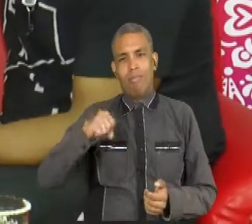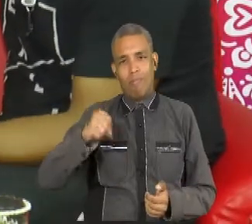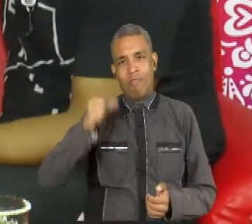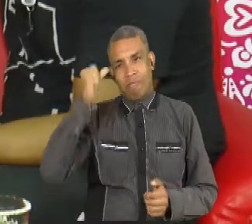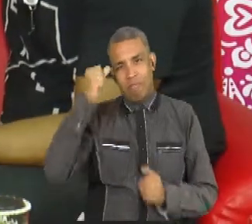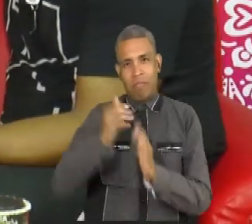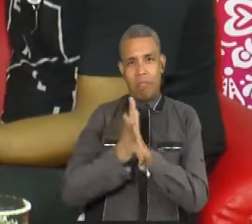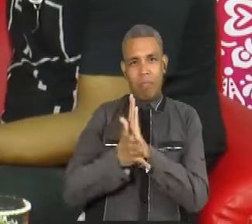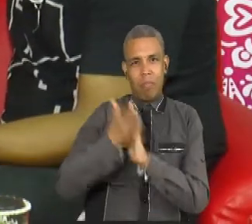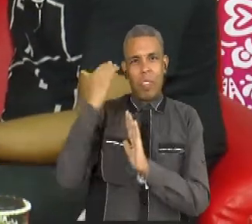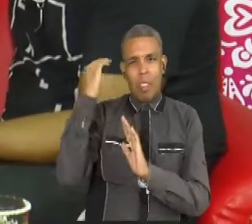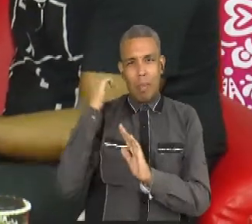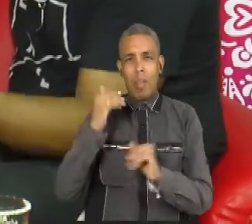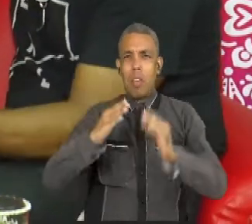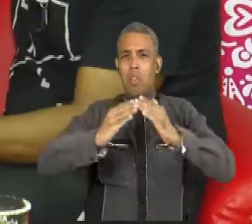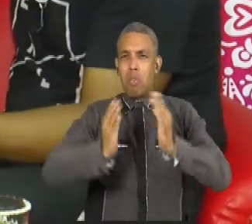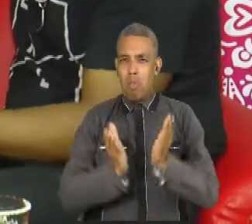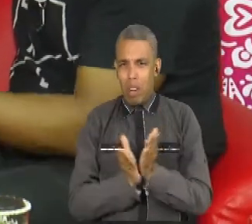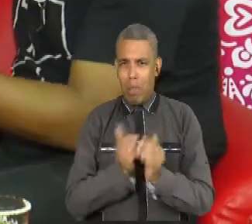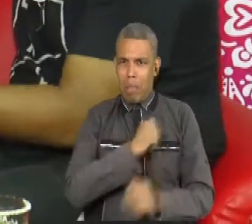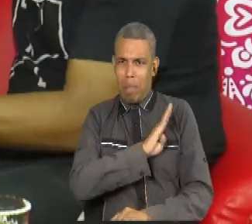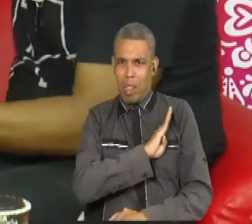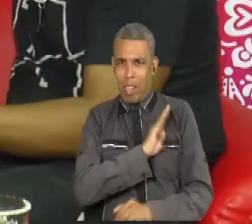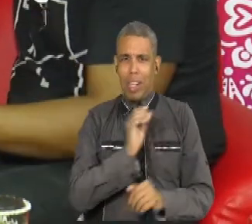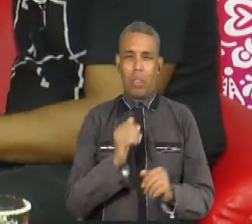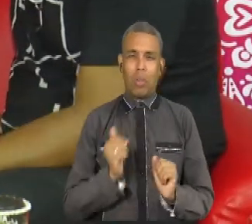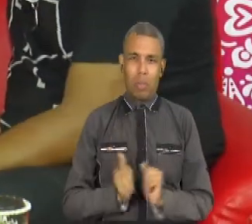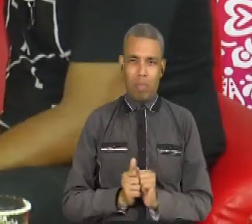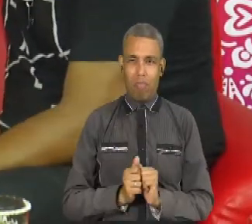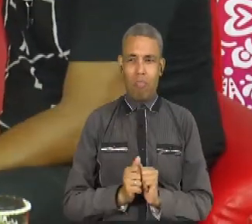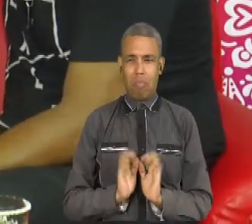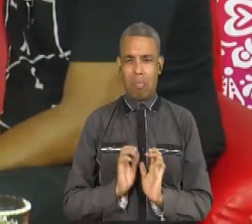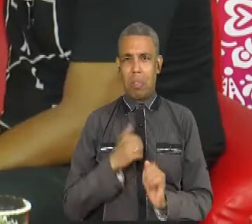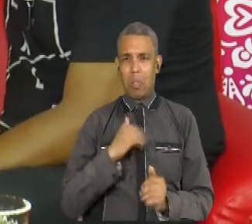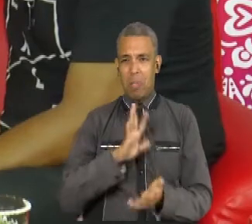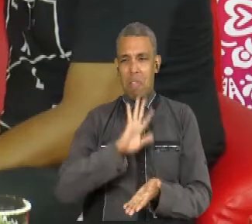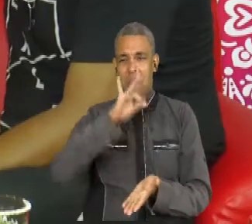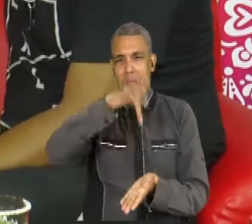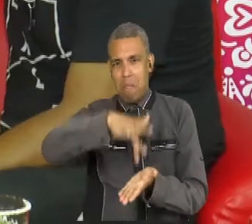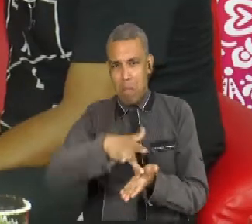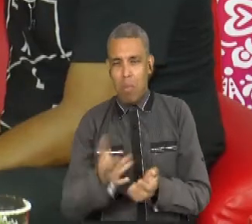con agrupaciones de universidades y de otros colegios.